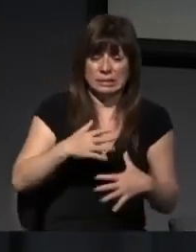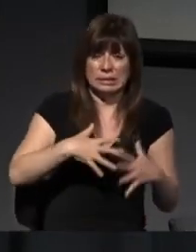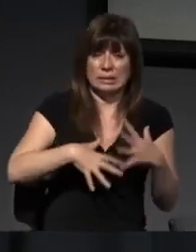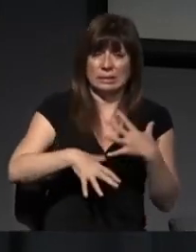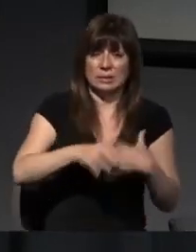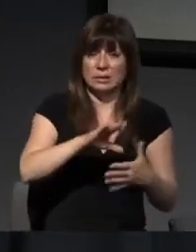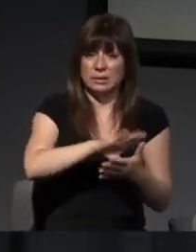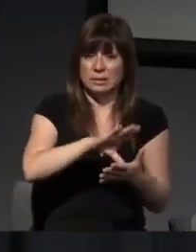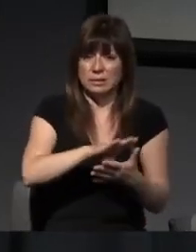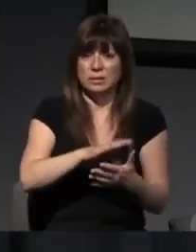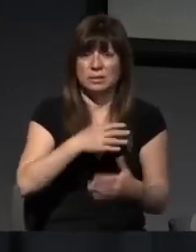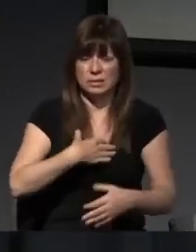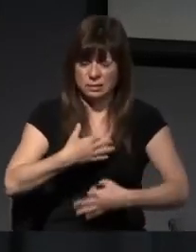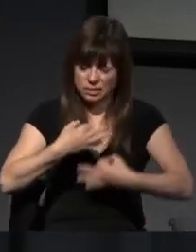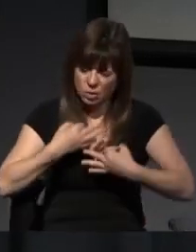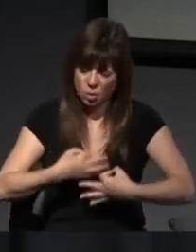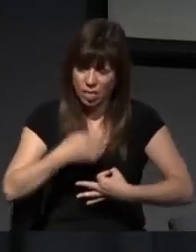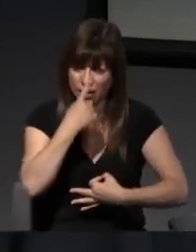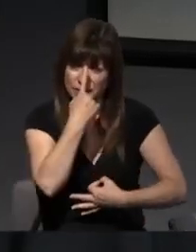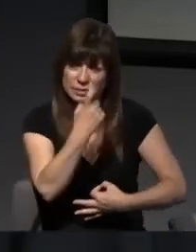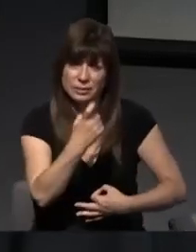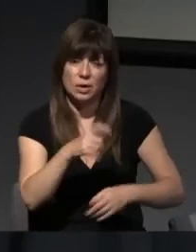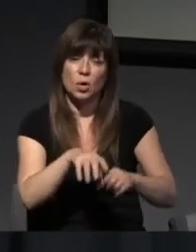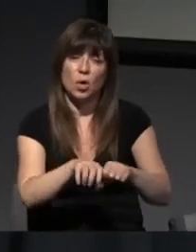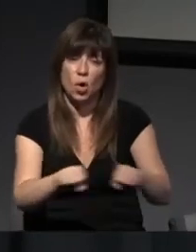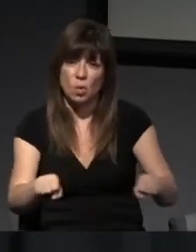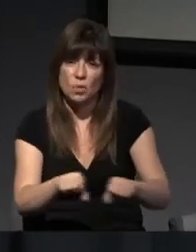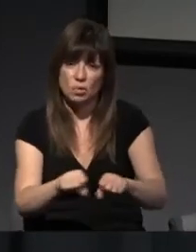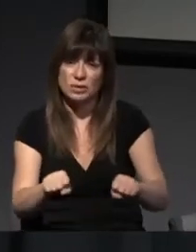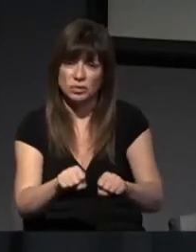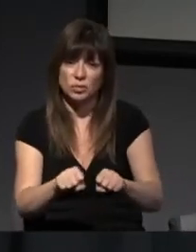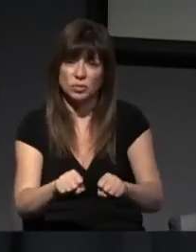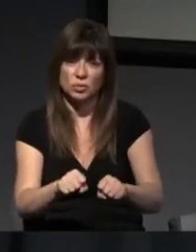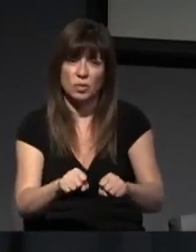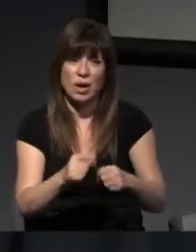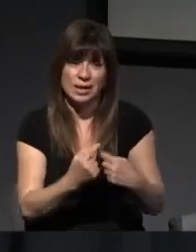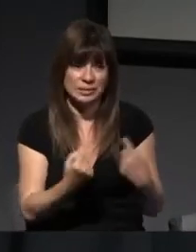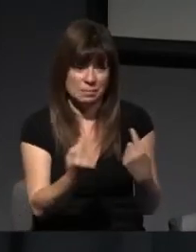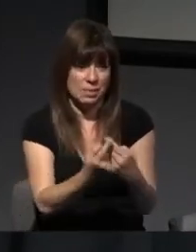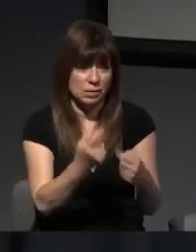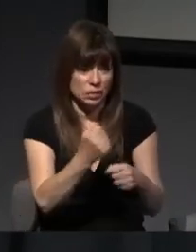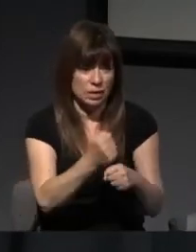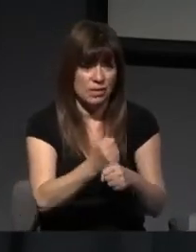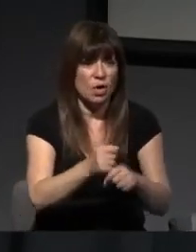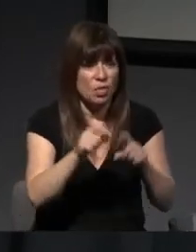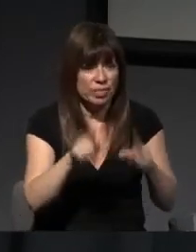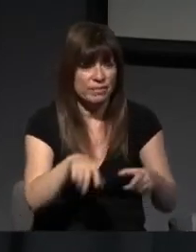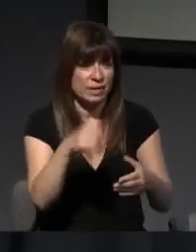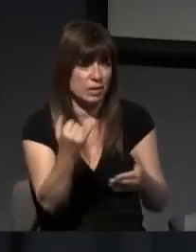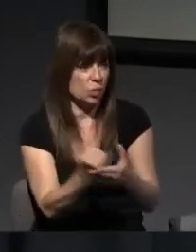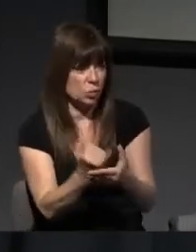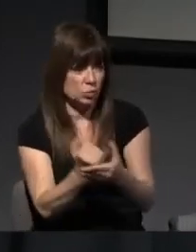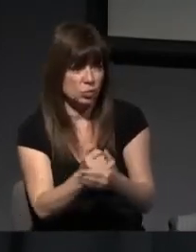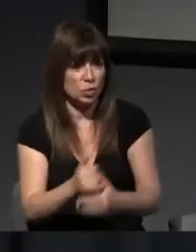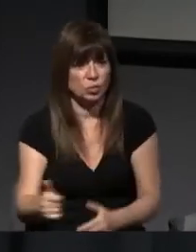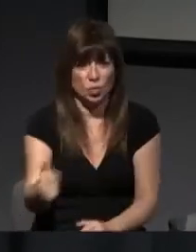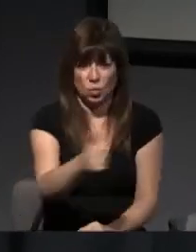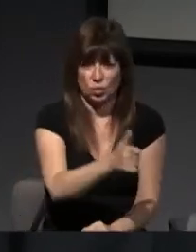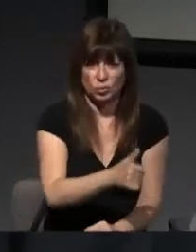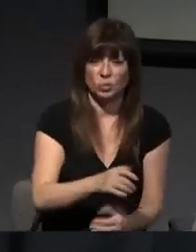nos tomemos con mucha convicción y seriedad el compromiso de que el espacio de trabajo sea un espacio inclusivo para todos.